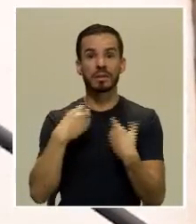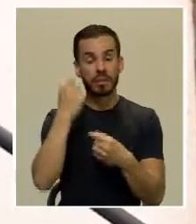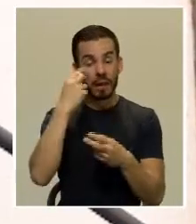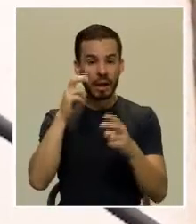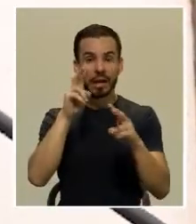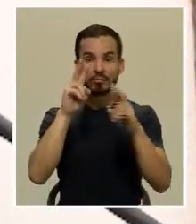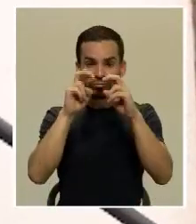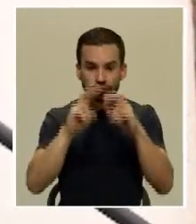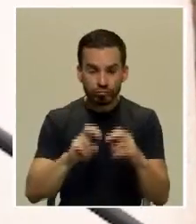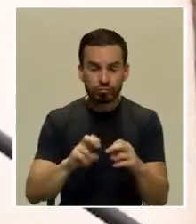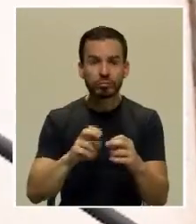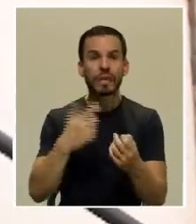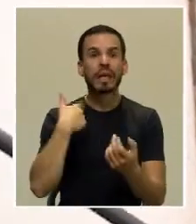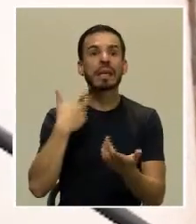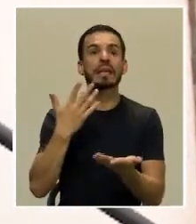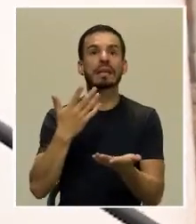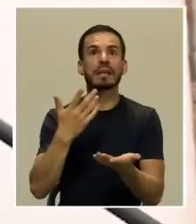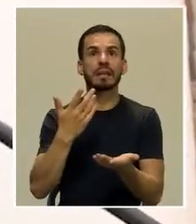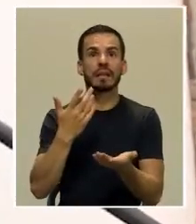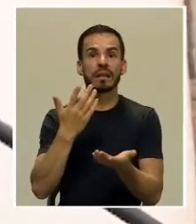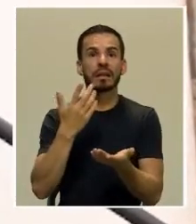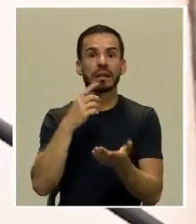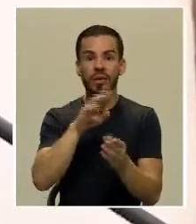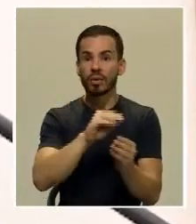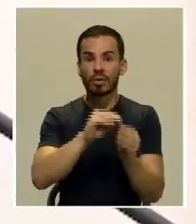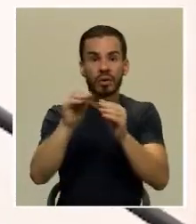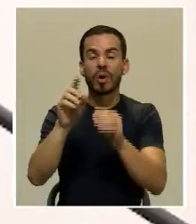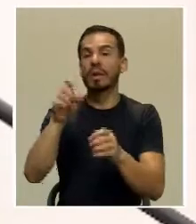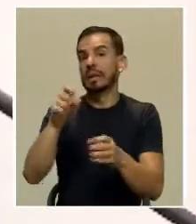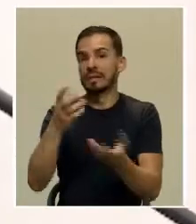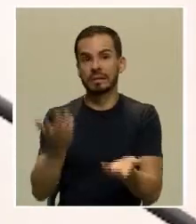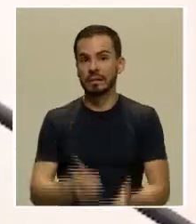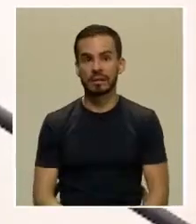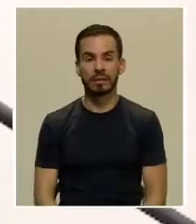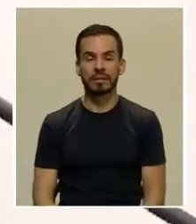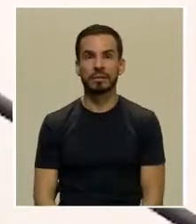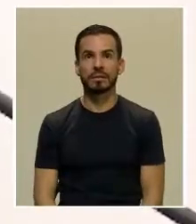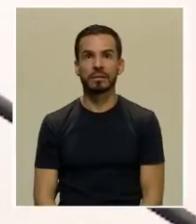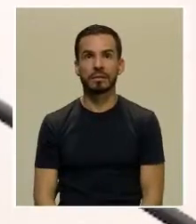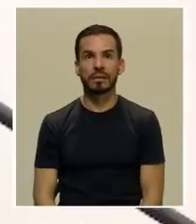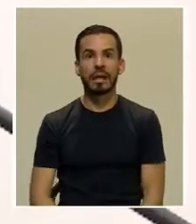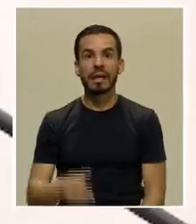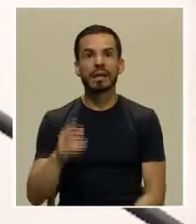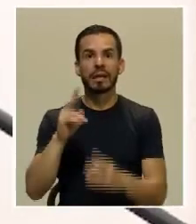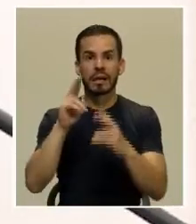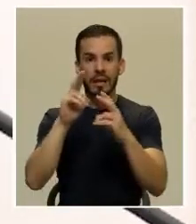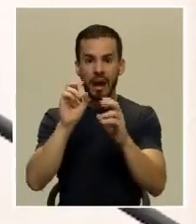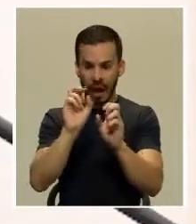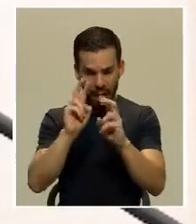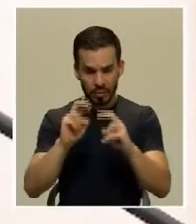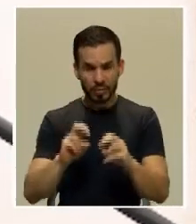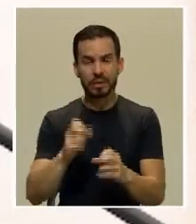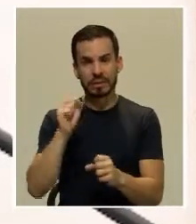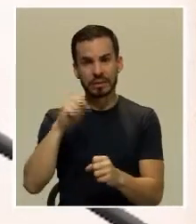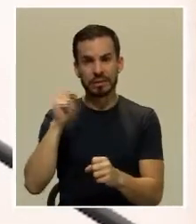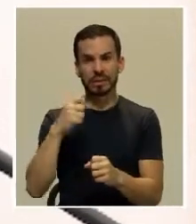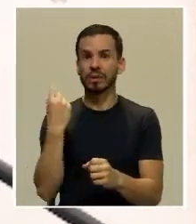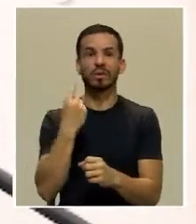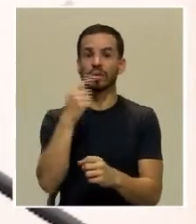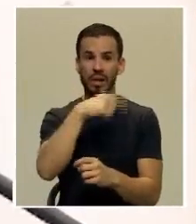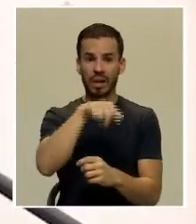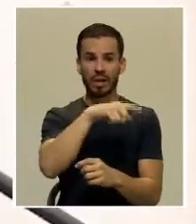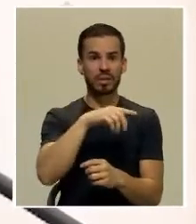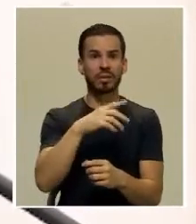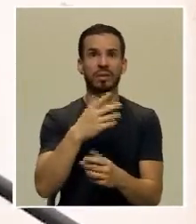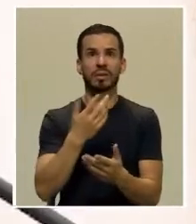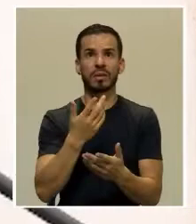fueran valoradas y requeridas a donde ellos los llevaran. O si bien y les hicieran y les hagan las pruebas, claro que sí, no solo a